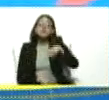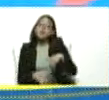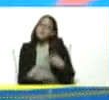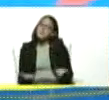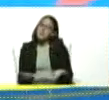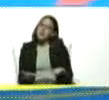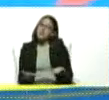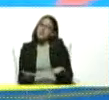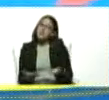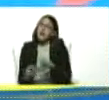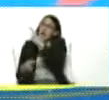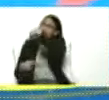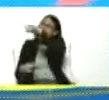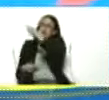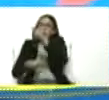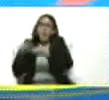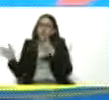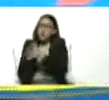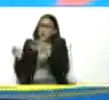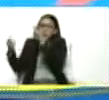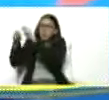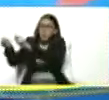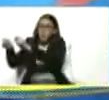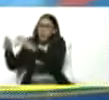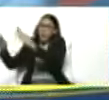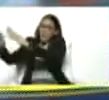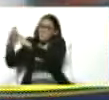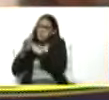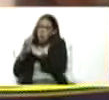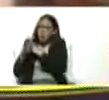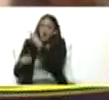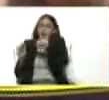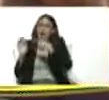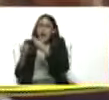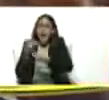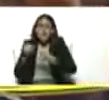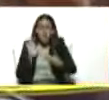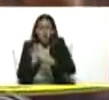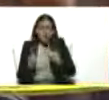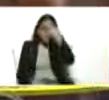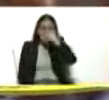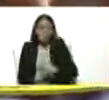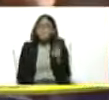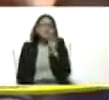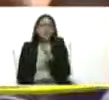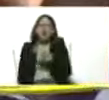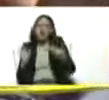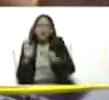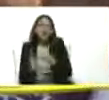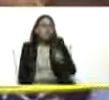Las sanciones fueron contra el aparato económico de Venezuela,